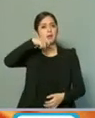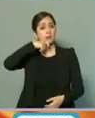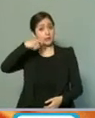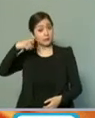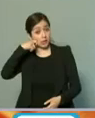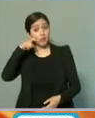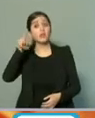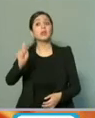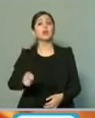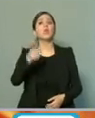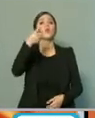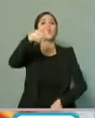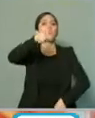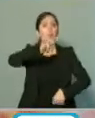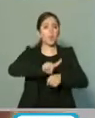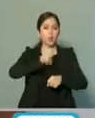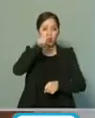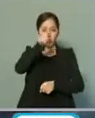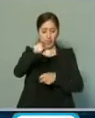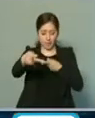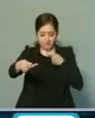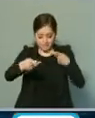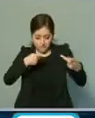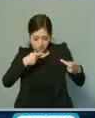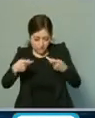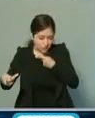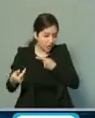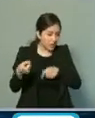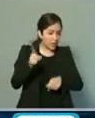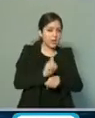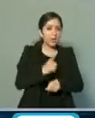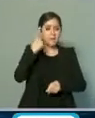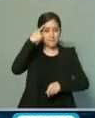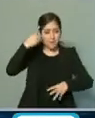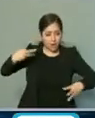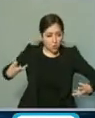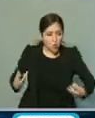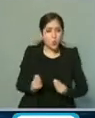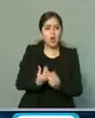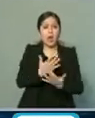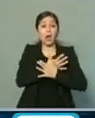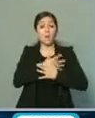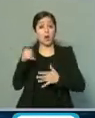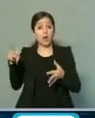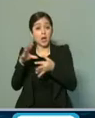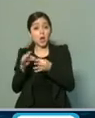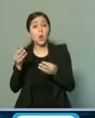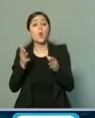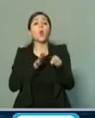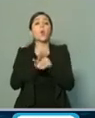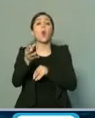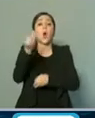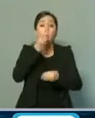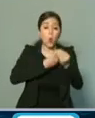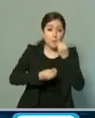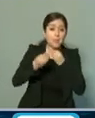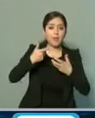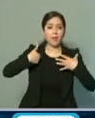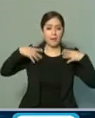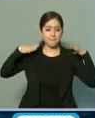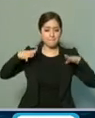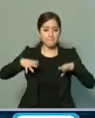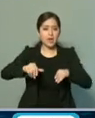de prepara un día completo para hacer el amor. Y entonces te dicen qué tipo de comida, qué tipo de masajes. Ellos ya hablaban de